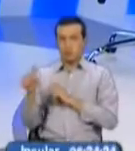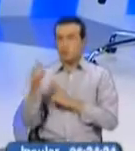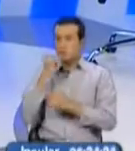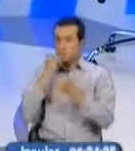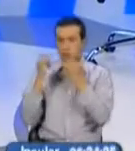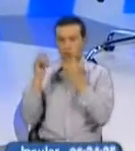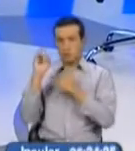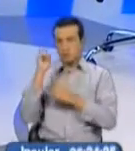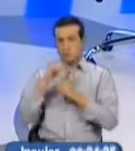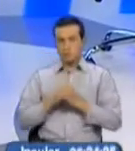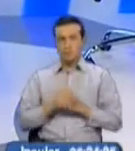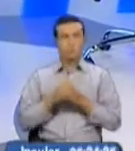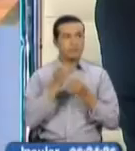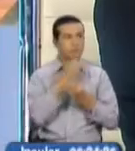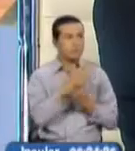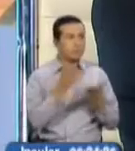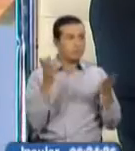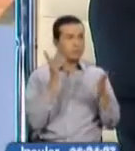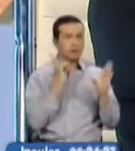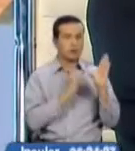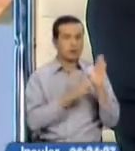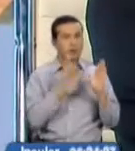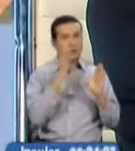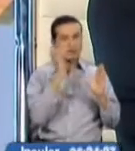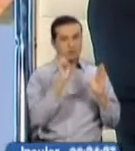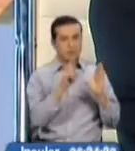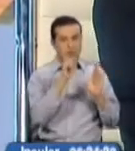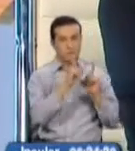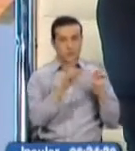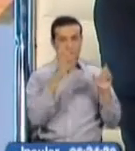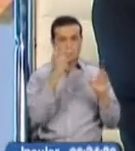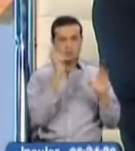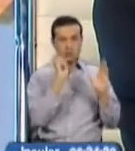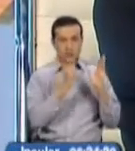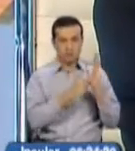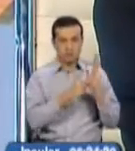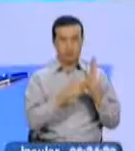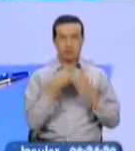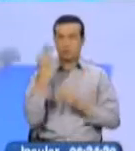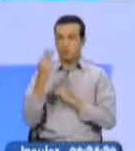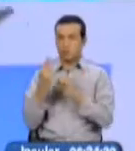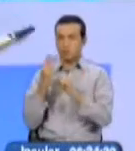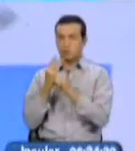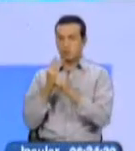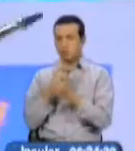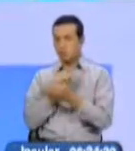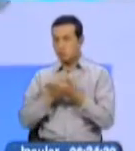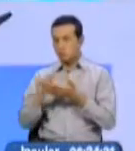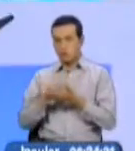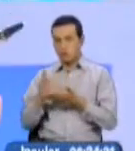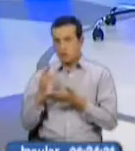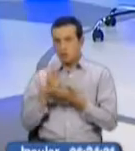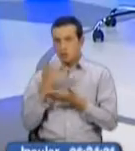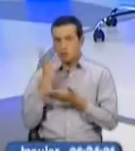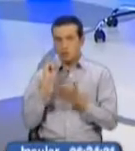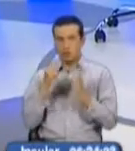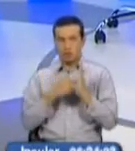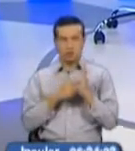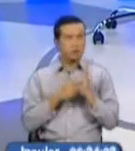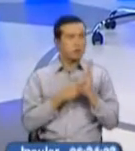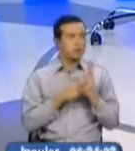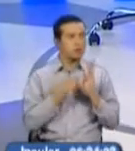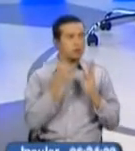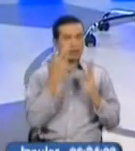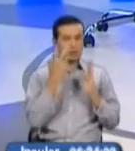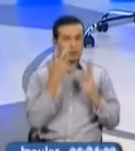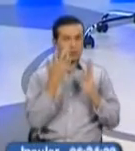equivocación correspondiente vamos a hablar de un capital de sevilla 15 mil por persona 15 mil y dos años transcritos años gracias 15 mil dólares